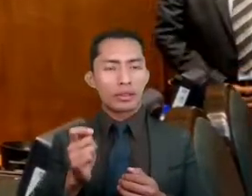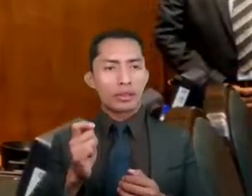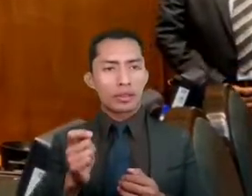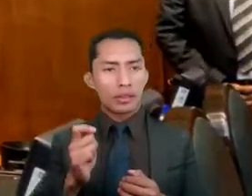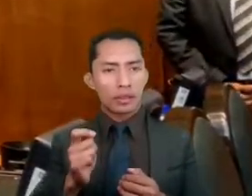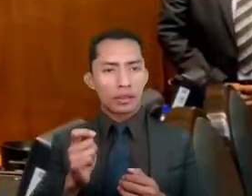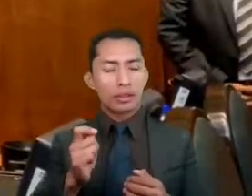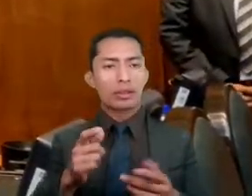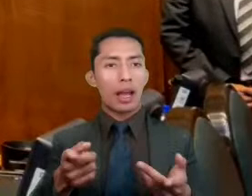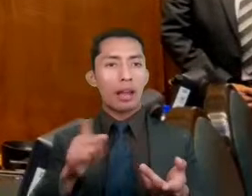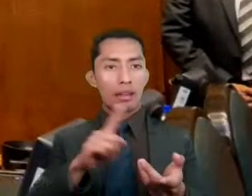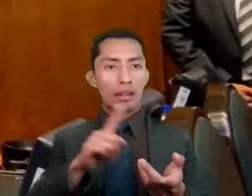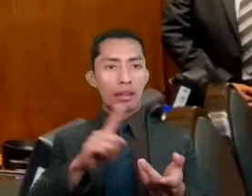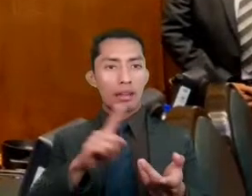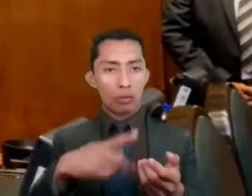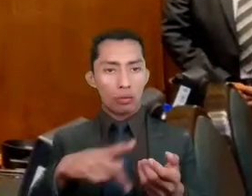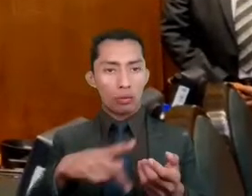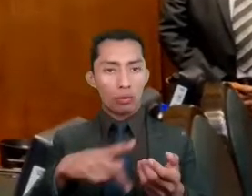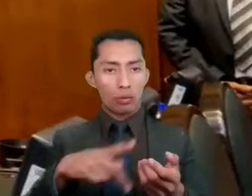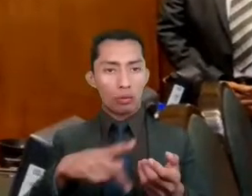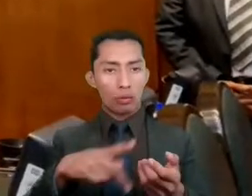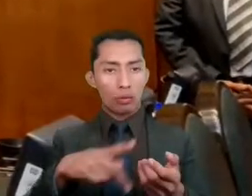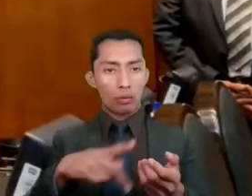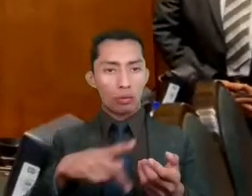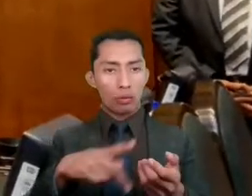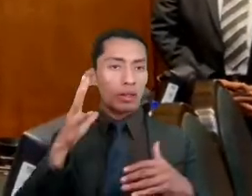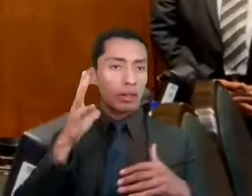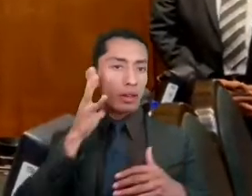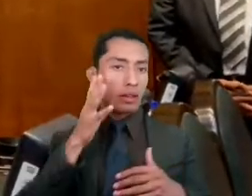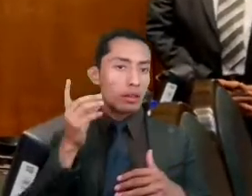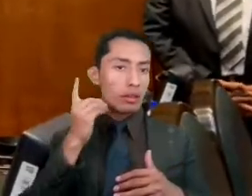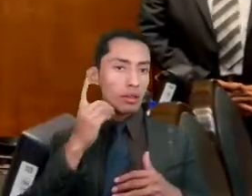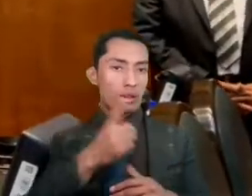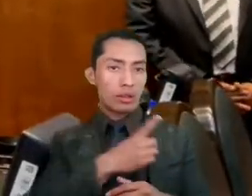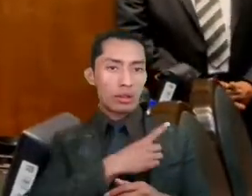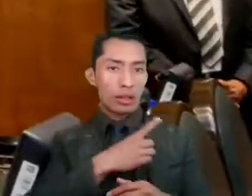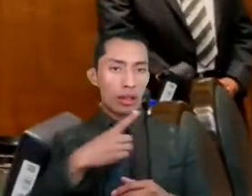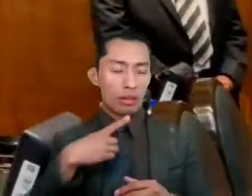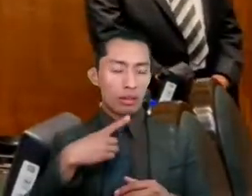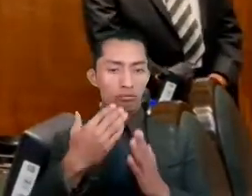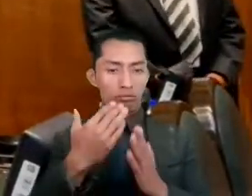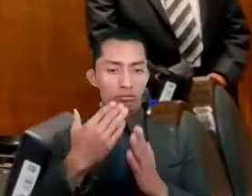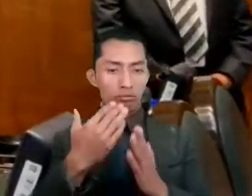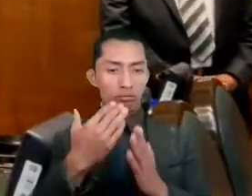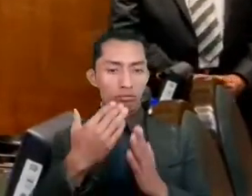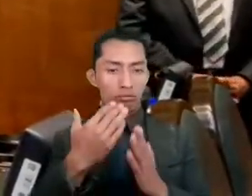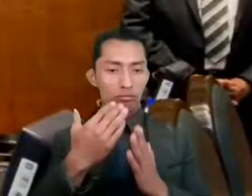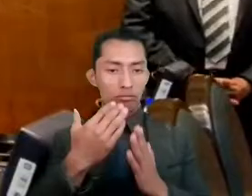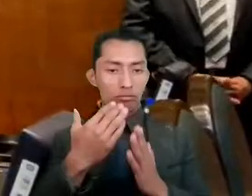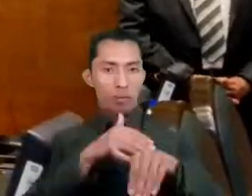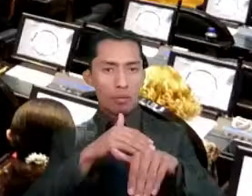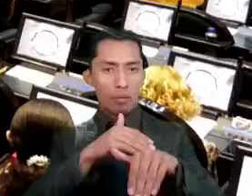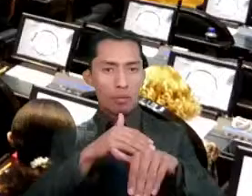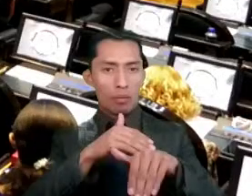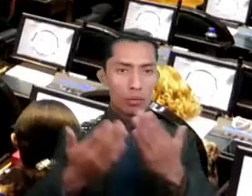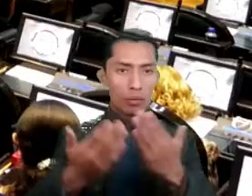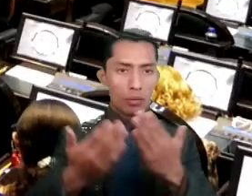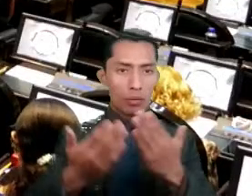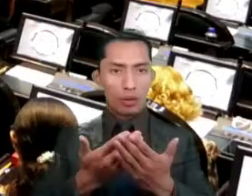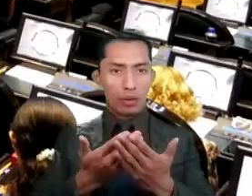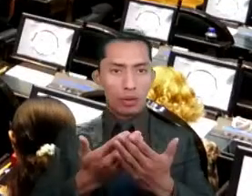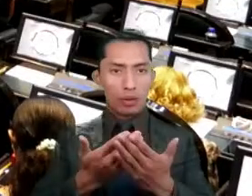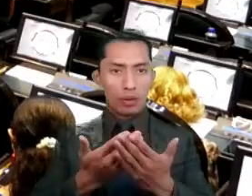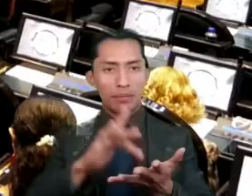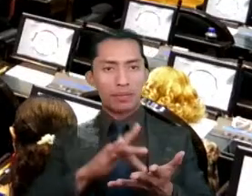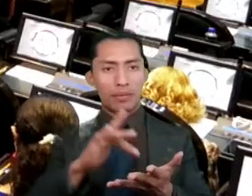todo el salón, la plenaria, pues nos pudiéramos apegar al mismo. Sería la propuesta que gracias, yo haría, señor Ortega. Presidente. Muchas gracias. Diputada Crespani, por